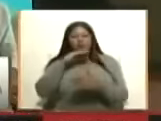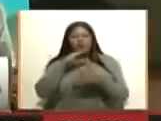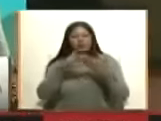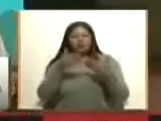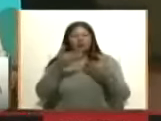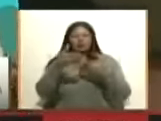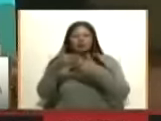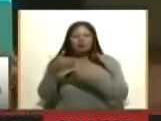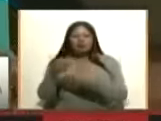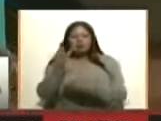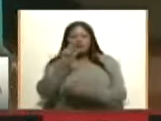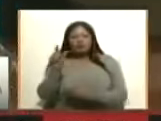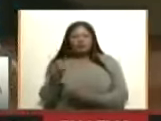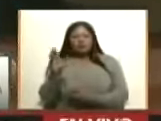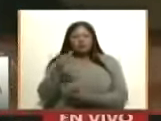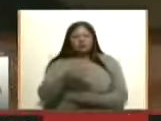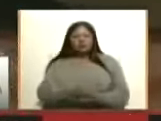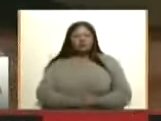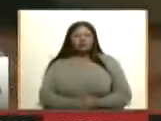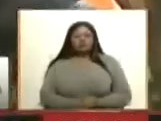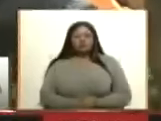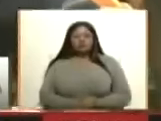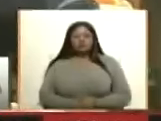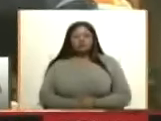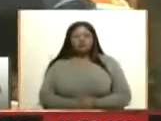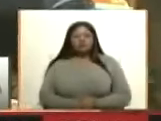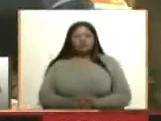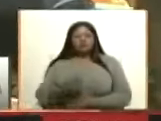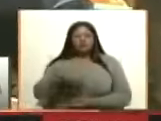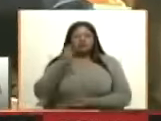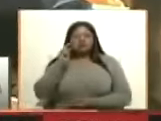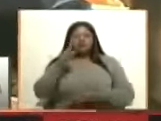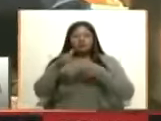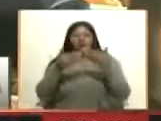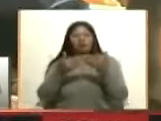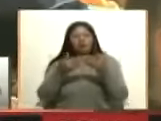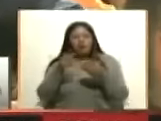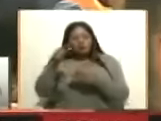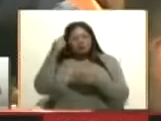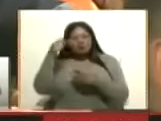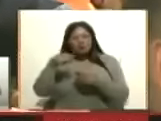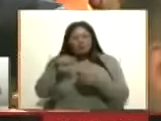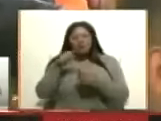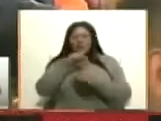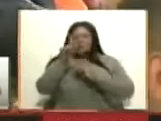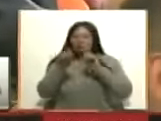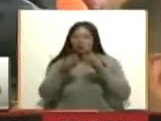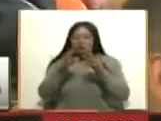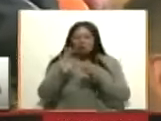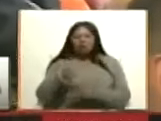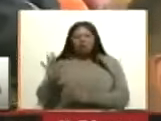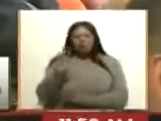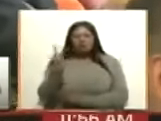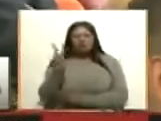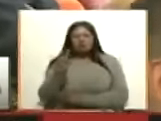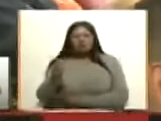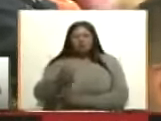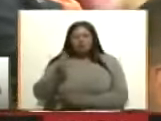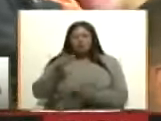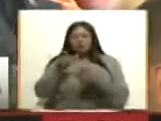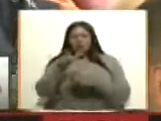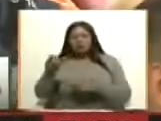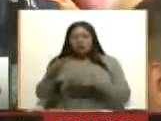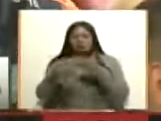de la guayana esquiva como lo decía Héctor un mes en el que hoy tú le preguntas a todos los venezolanos a cualquier venezolano y